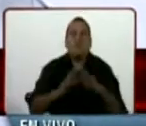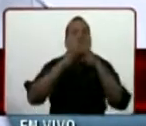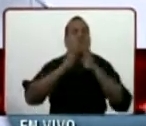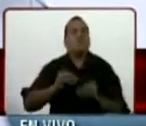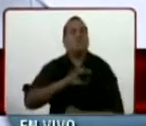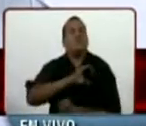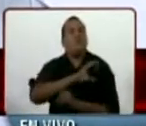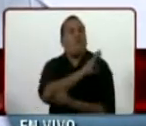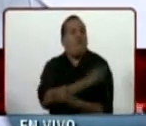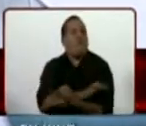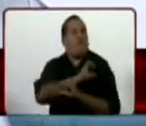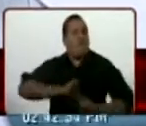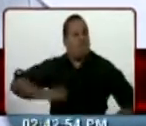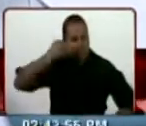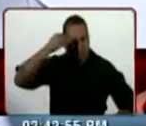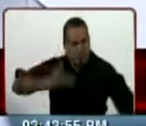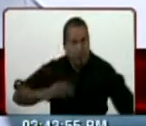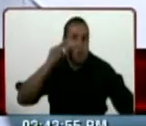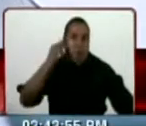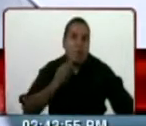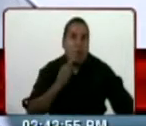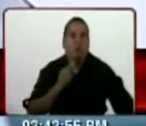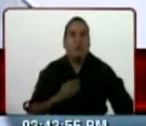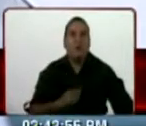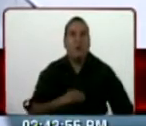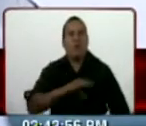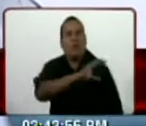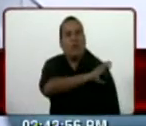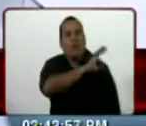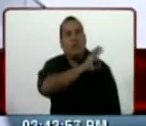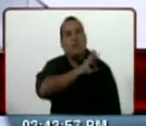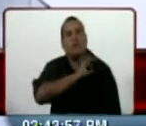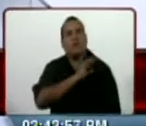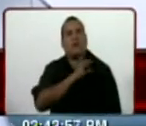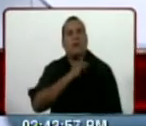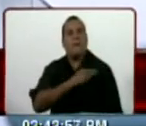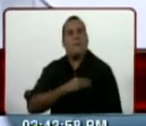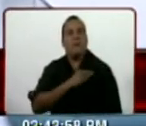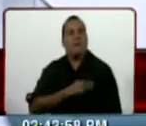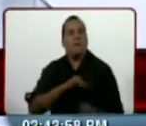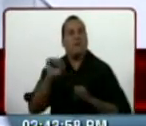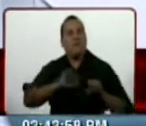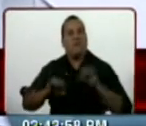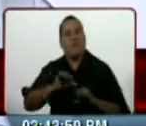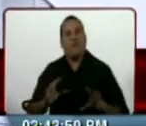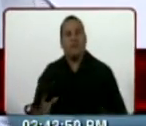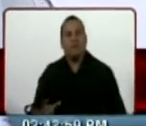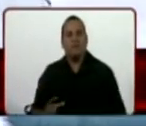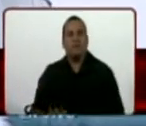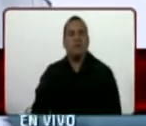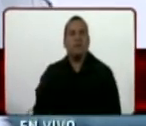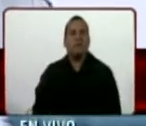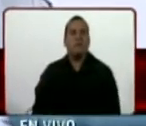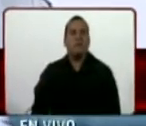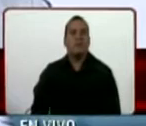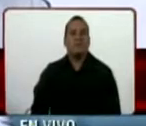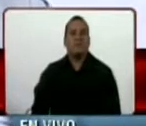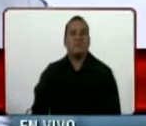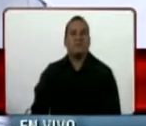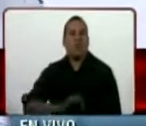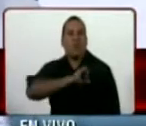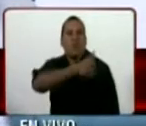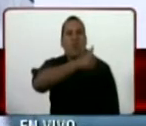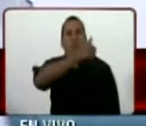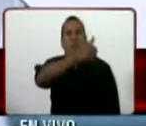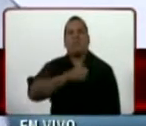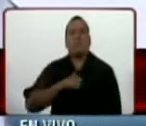Nacional Bolivariana, a nuestro almirante en jefe, ministro de Defensa Molero, a nuestro mayor general Wilmer